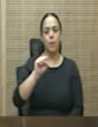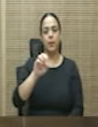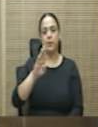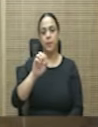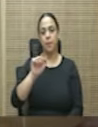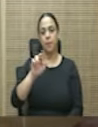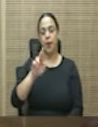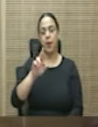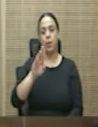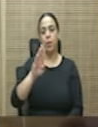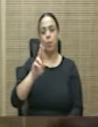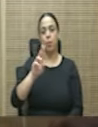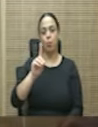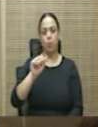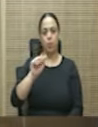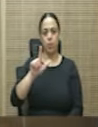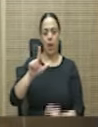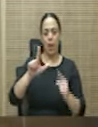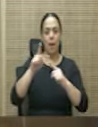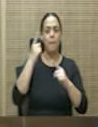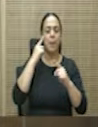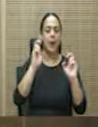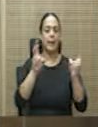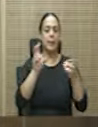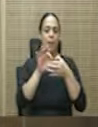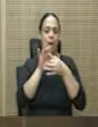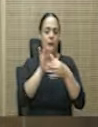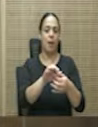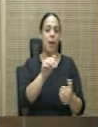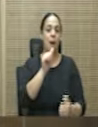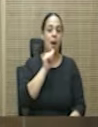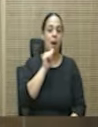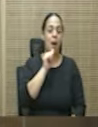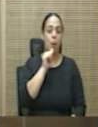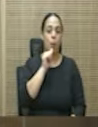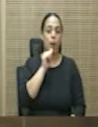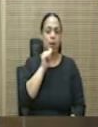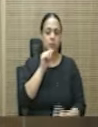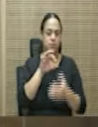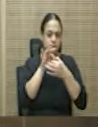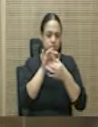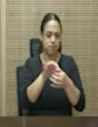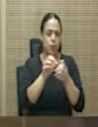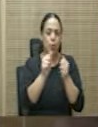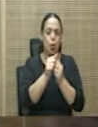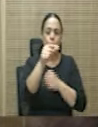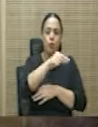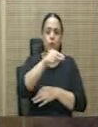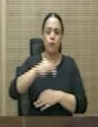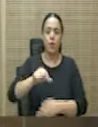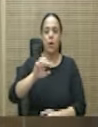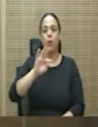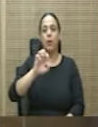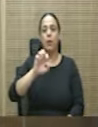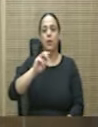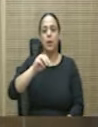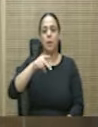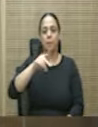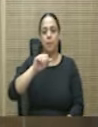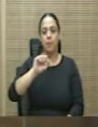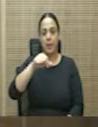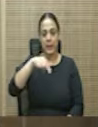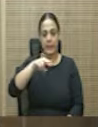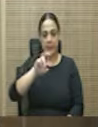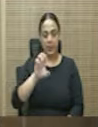abastecimiento de agua de la cuenca media del río tempisque y el proyecto para la creación y desarrollo del